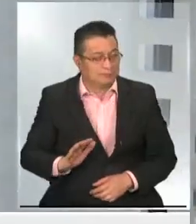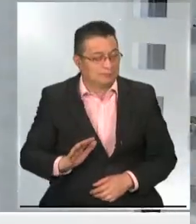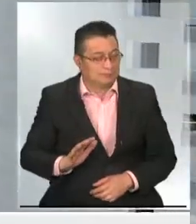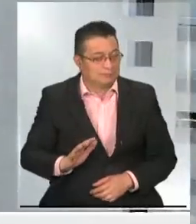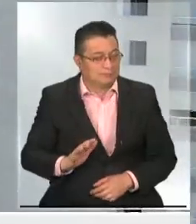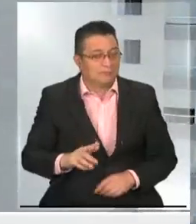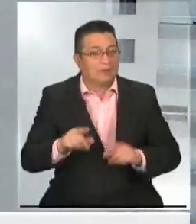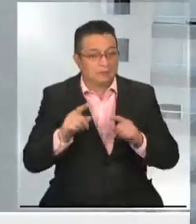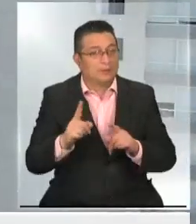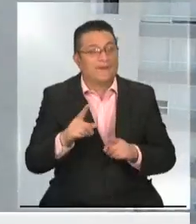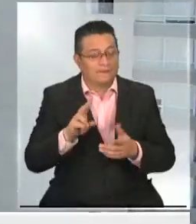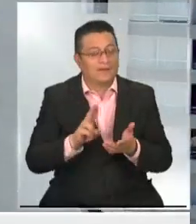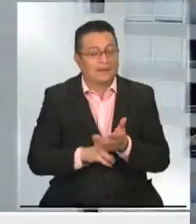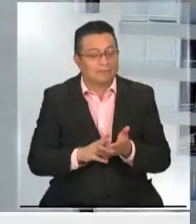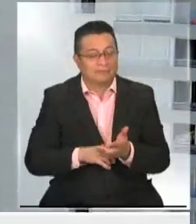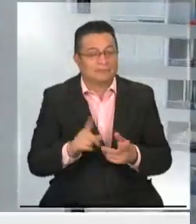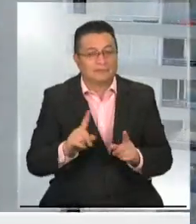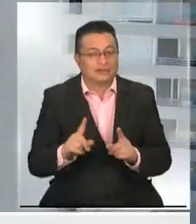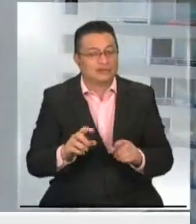Efectivamente no se va a poder